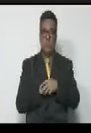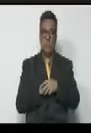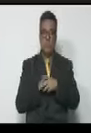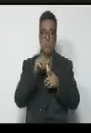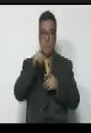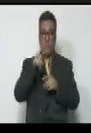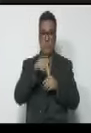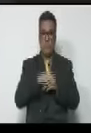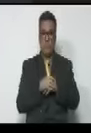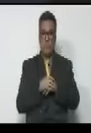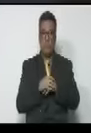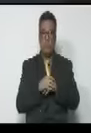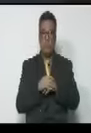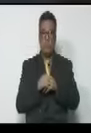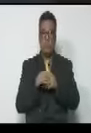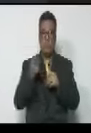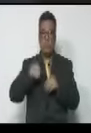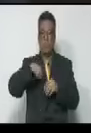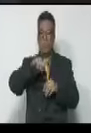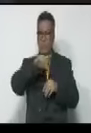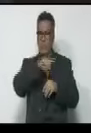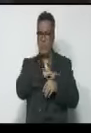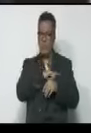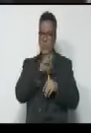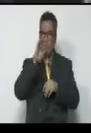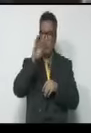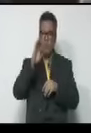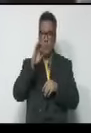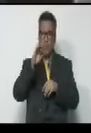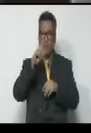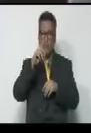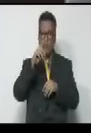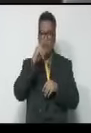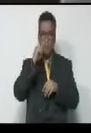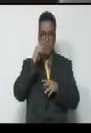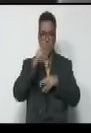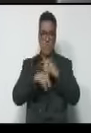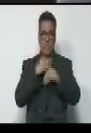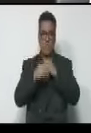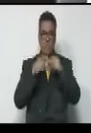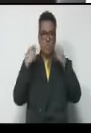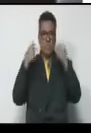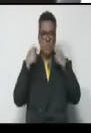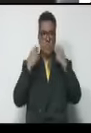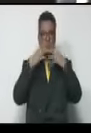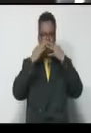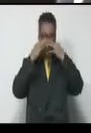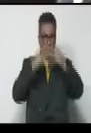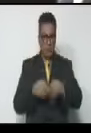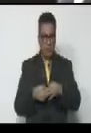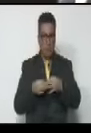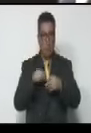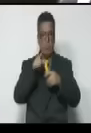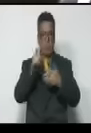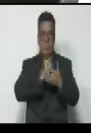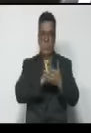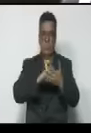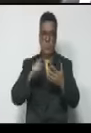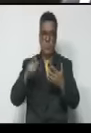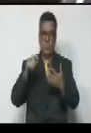Esto es digno de que nosotros como Parlamento, señor presidente, y así hago la propuesta formal y la consignaré por